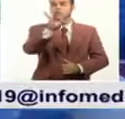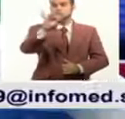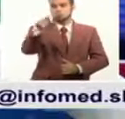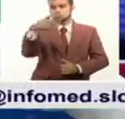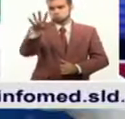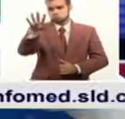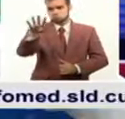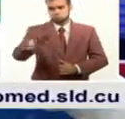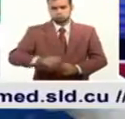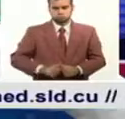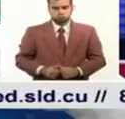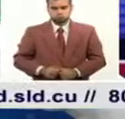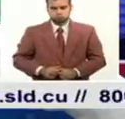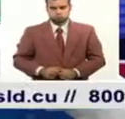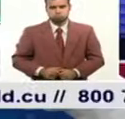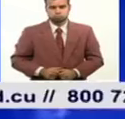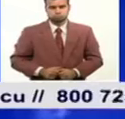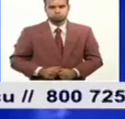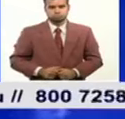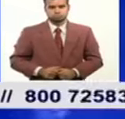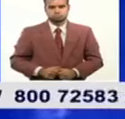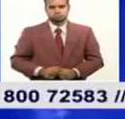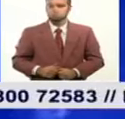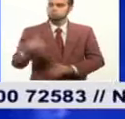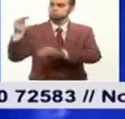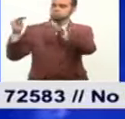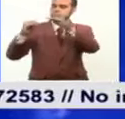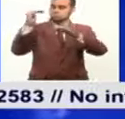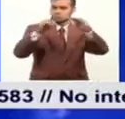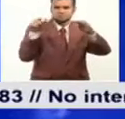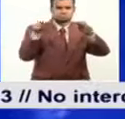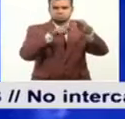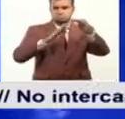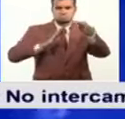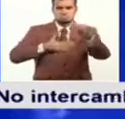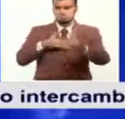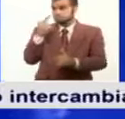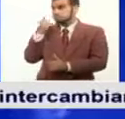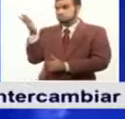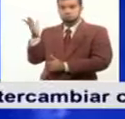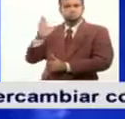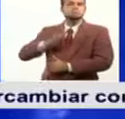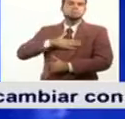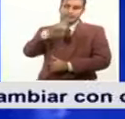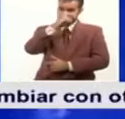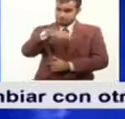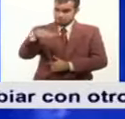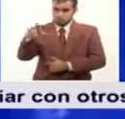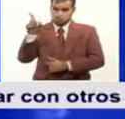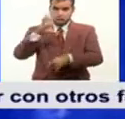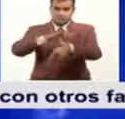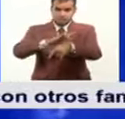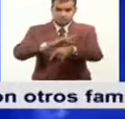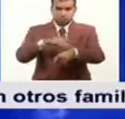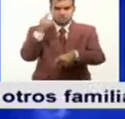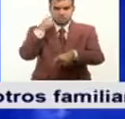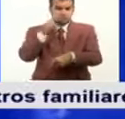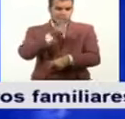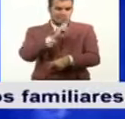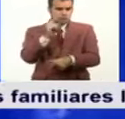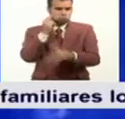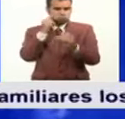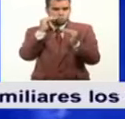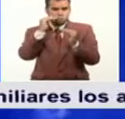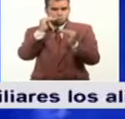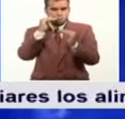17,4%. El gráfico con los casos pediátricos que se han diagnosticado, ven ayer cómo nuevamente